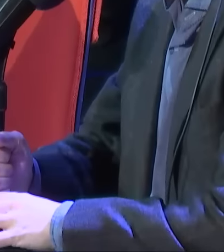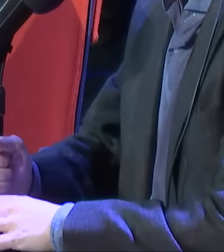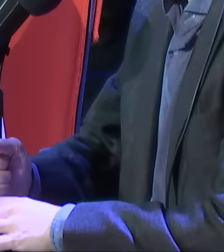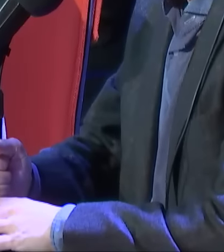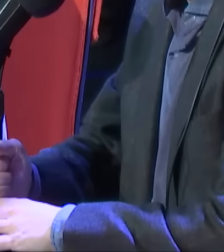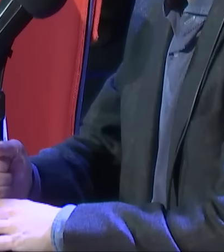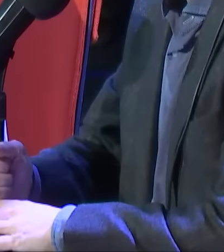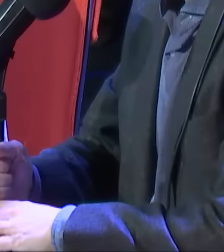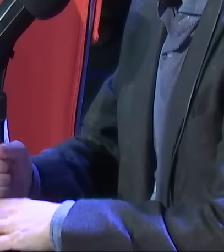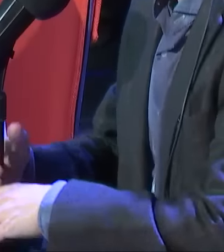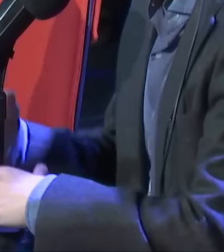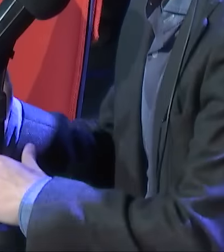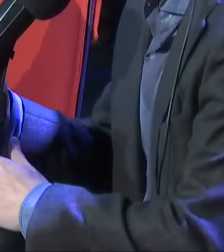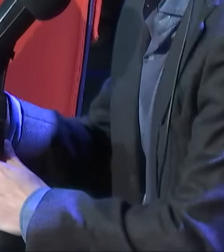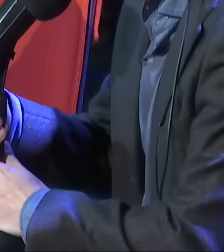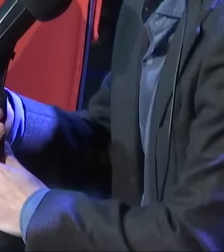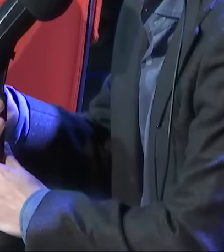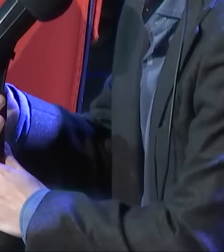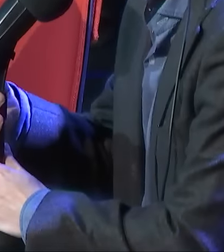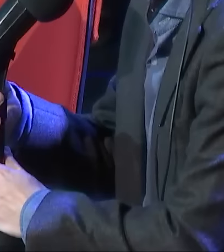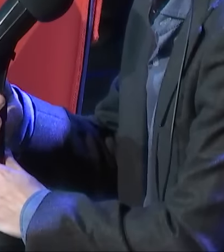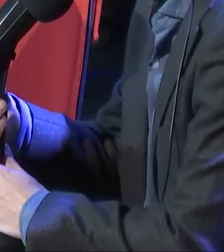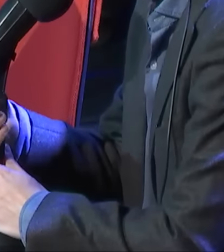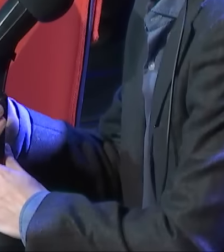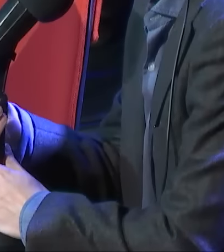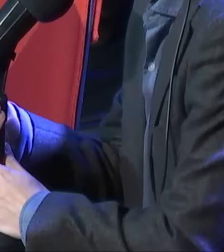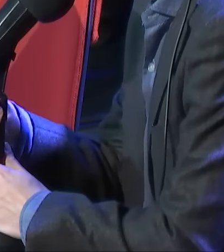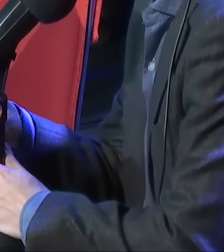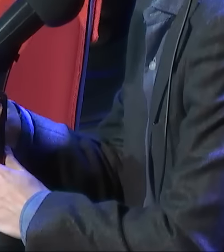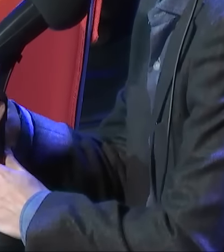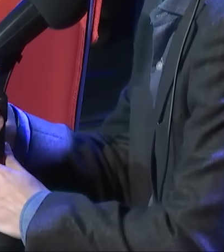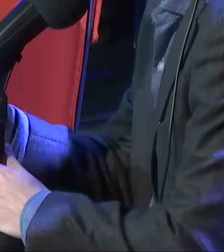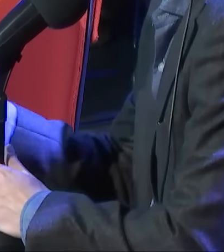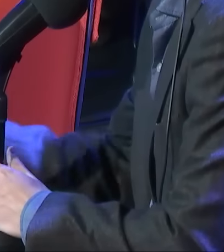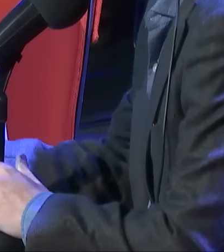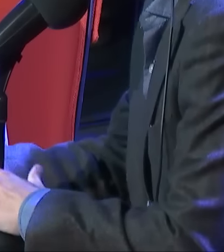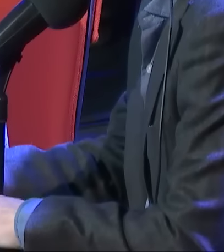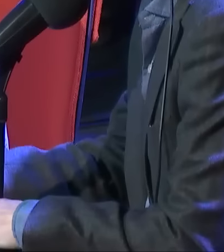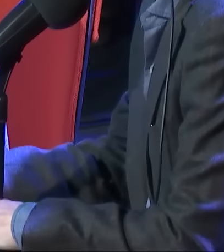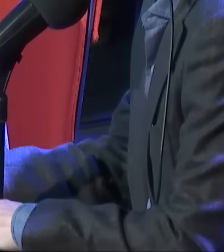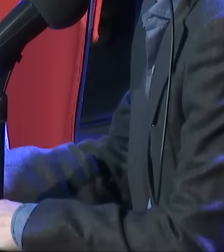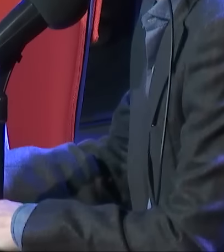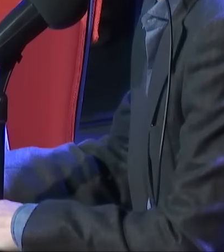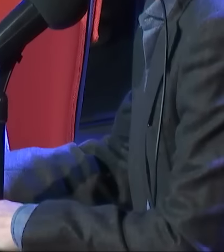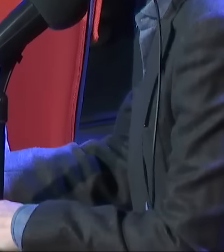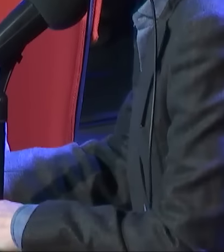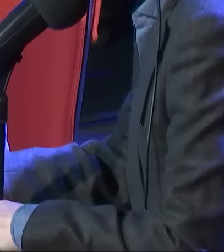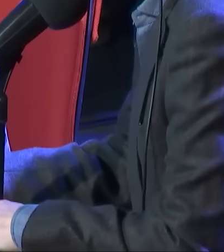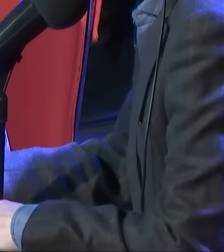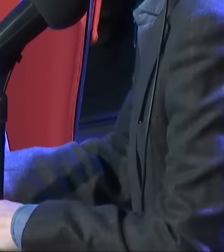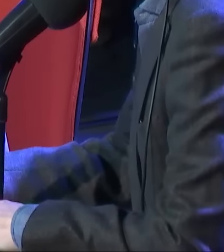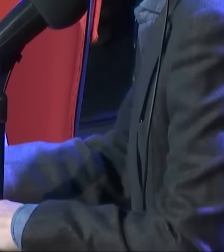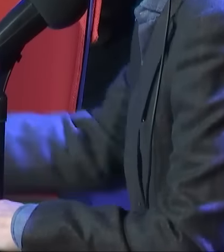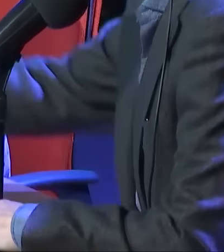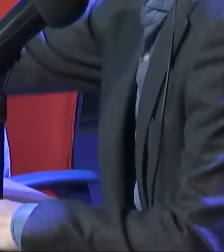es verdad que hay como un llano. No, ¿no? Se critica eso, Arturo. Sí. Se critica que empieza demasiado alto. Que